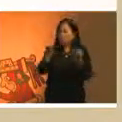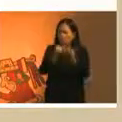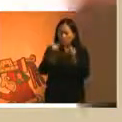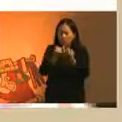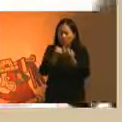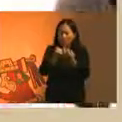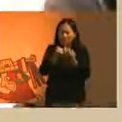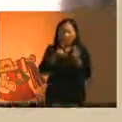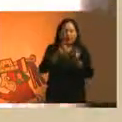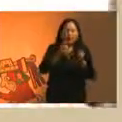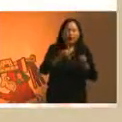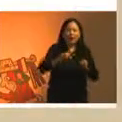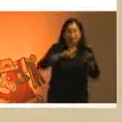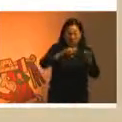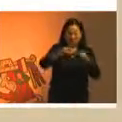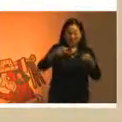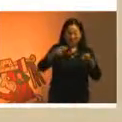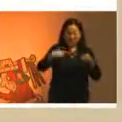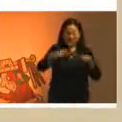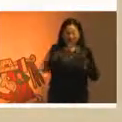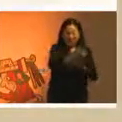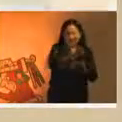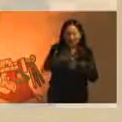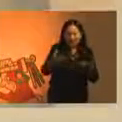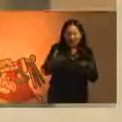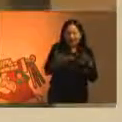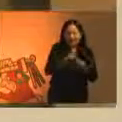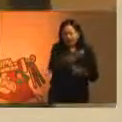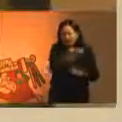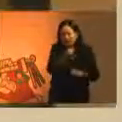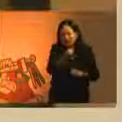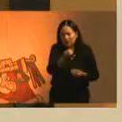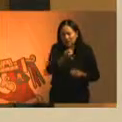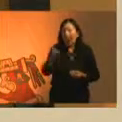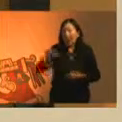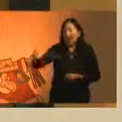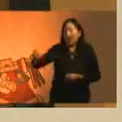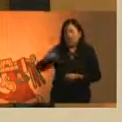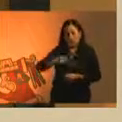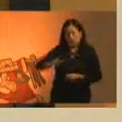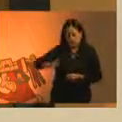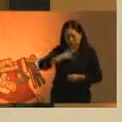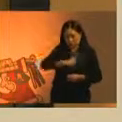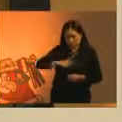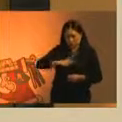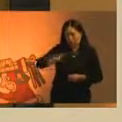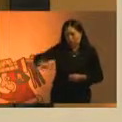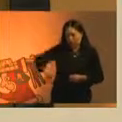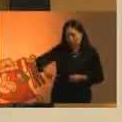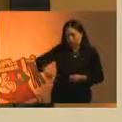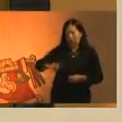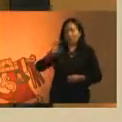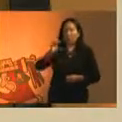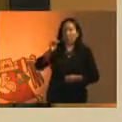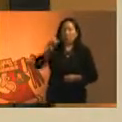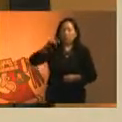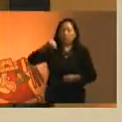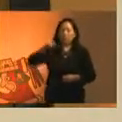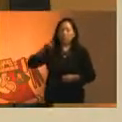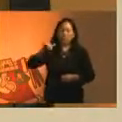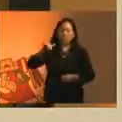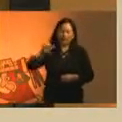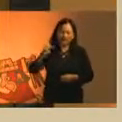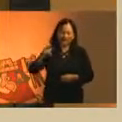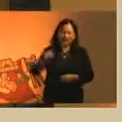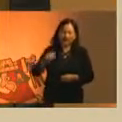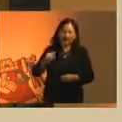pero había diferencias entre ellos los dos simpatizaban con el partido comunista y con el ejemplo de la revolución rusa pero había diferencias